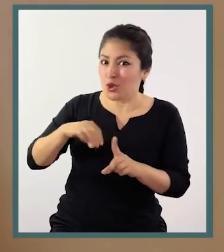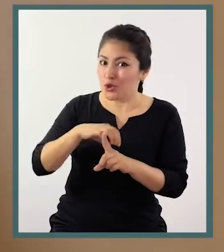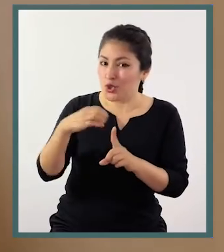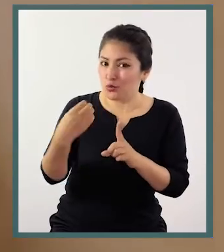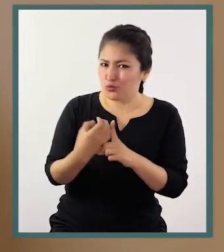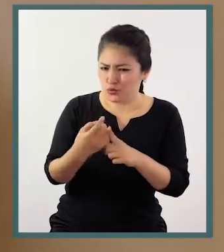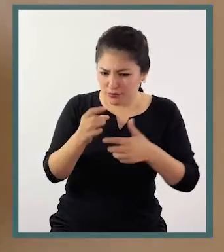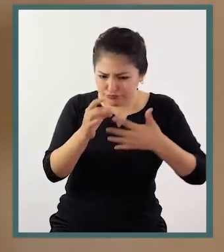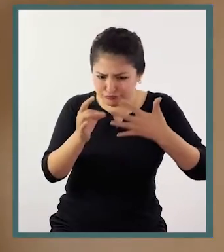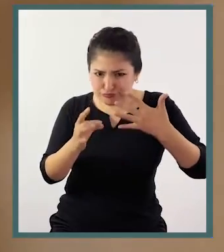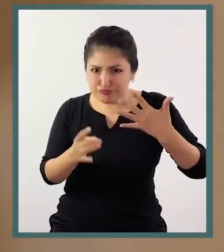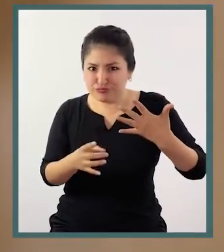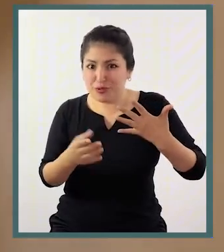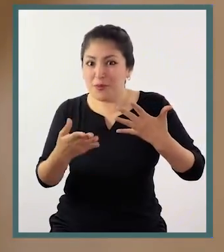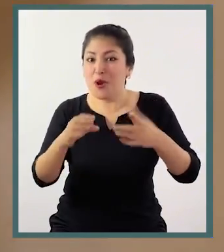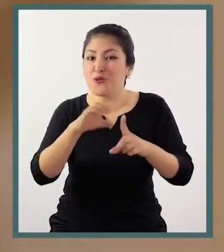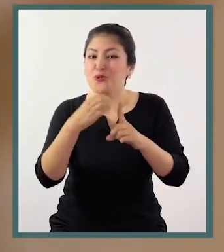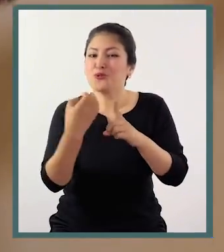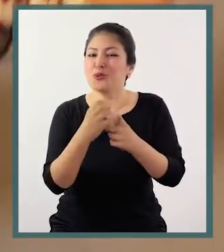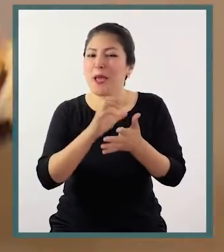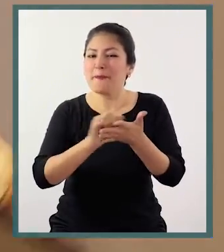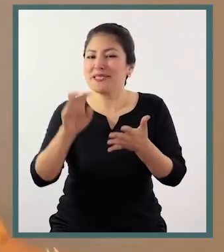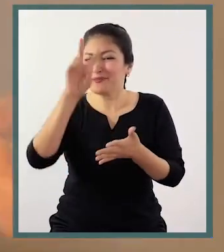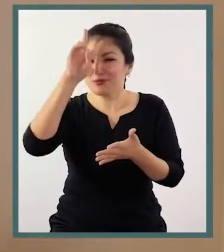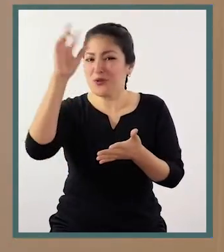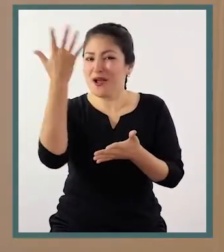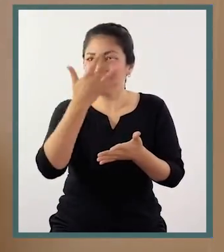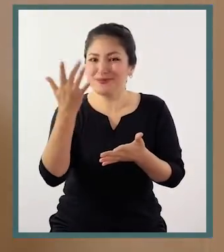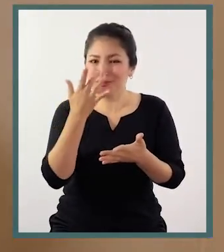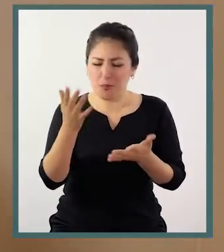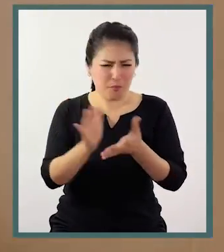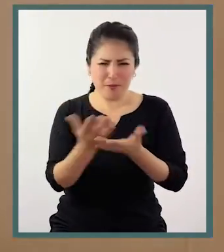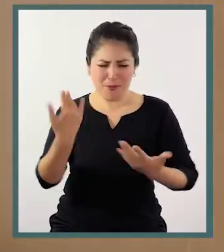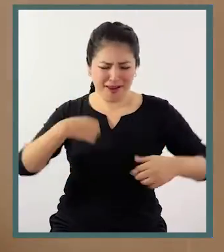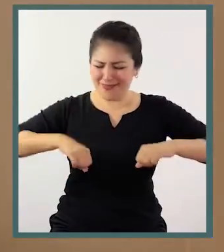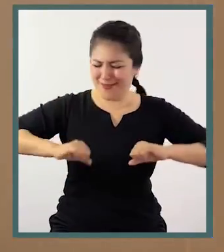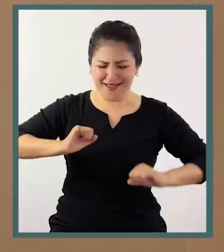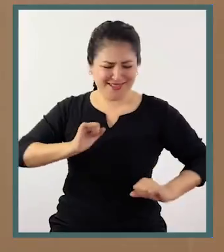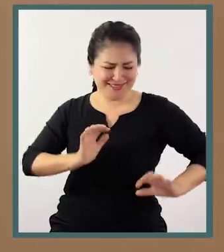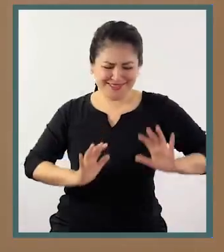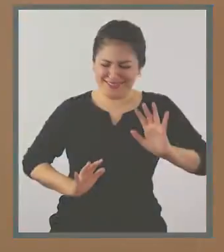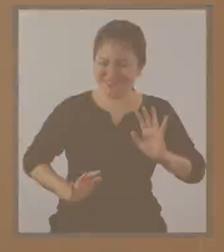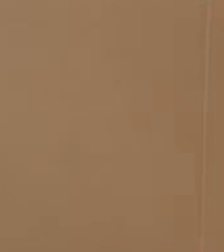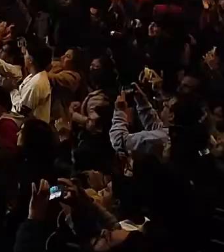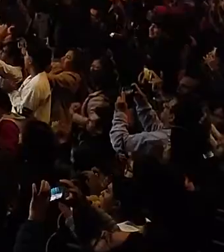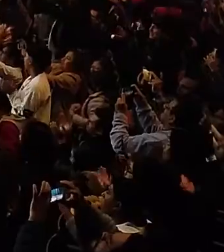viene desarrollando por el mes de la cultura afroperuana. Y nos vamos bailando.